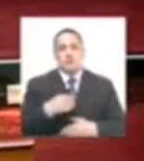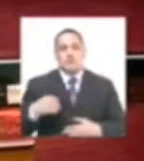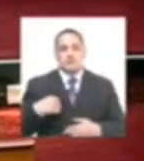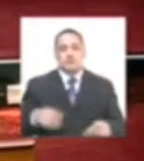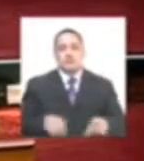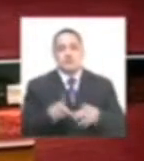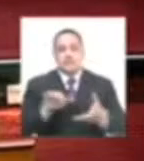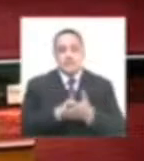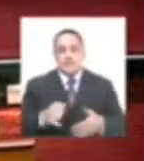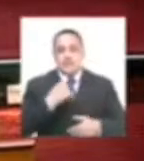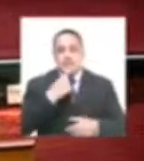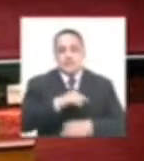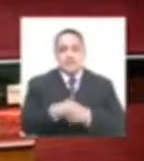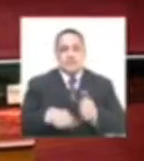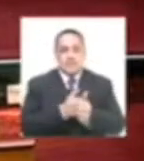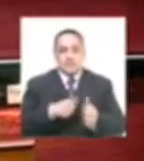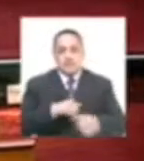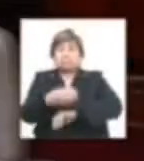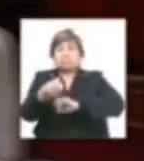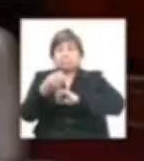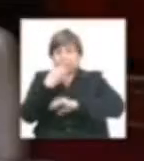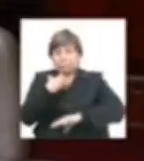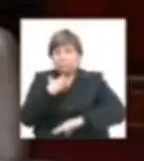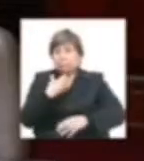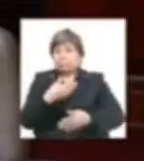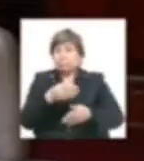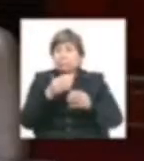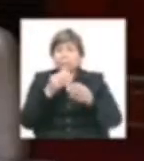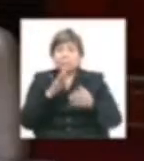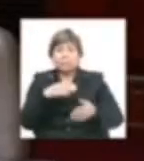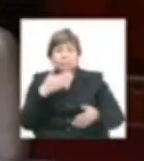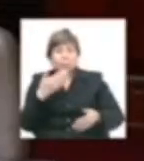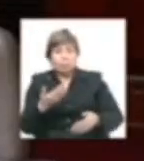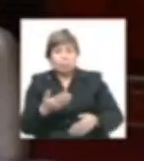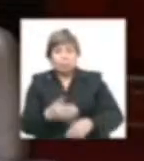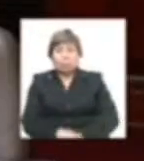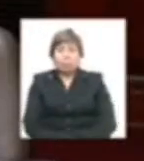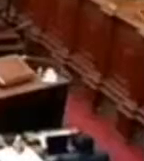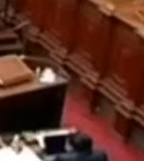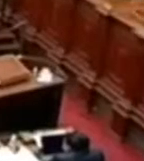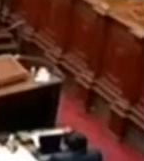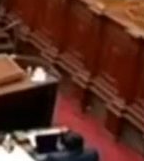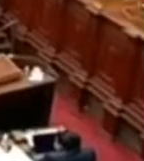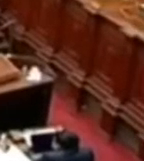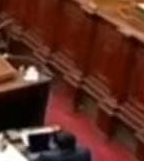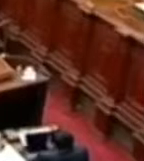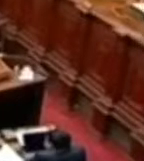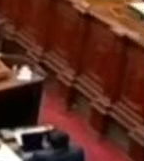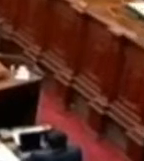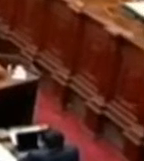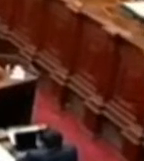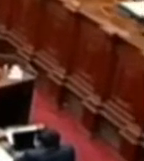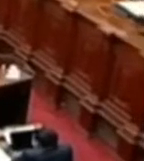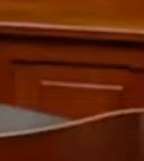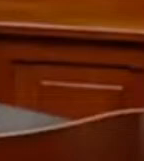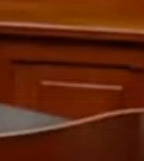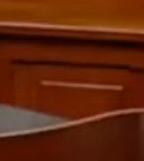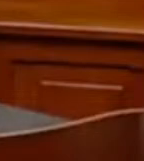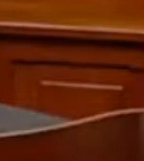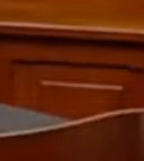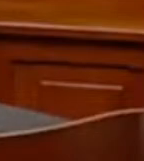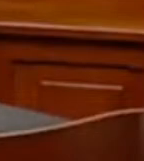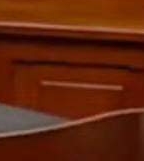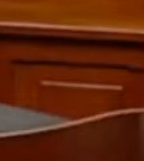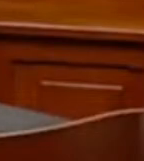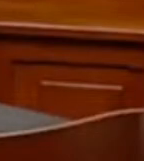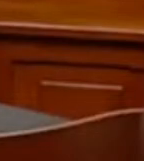apoyo y tiene que ganarlo, tiene que hacer política, y para eso creo que Mirta Chávez va a ser de gran ayuda. Tiene que